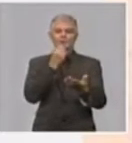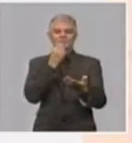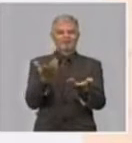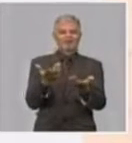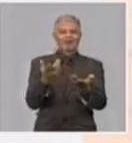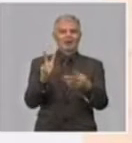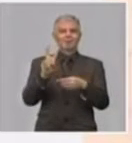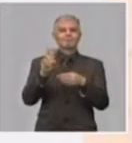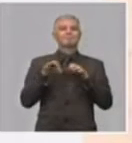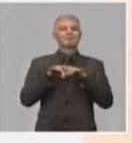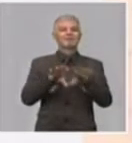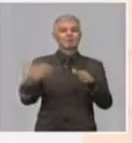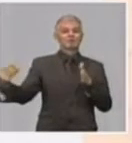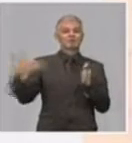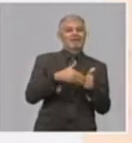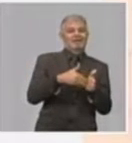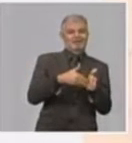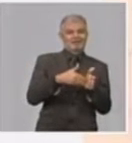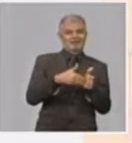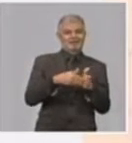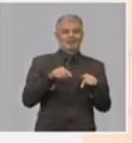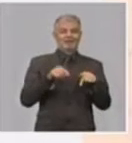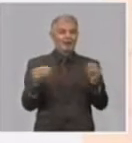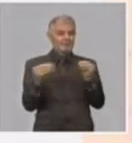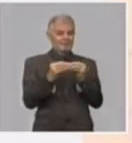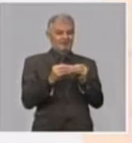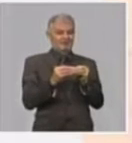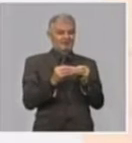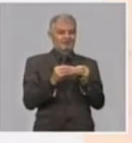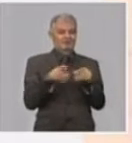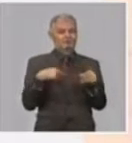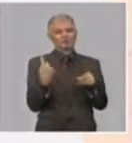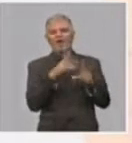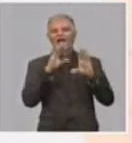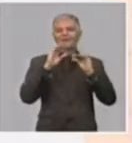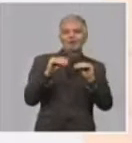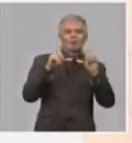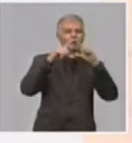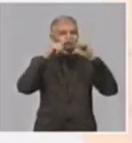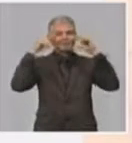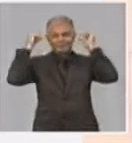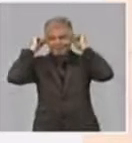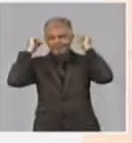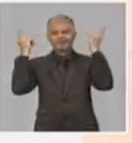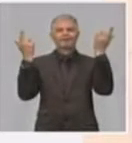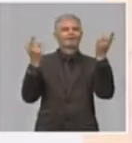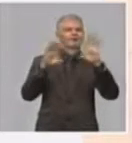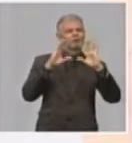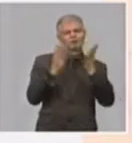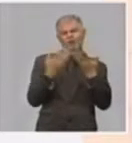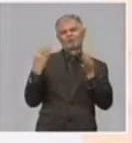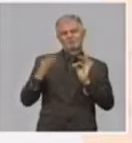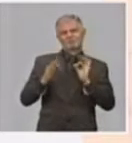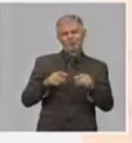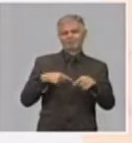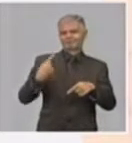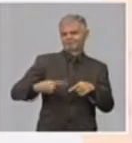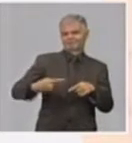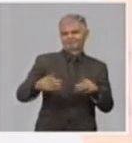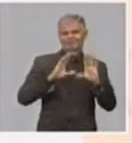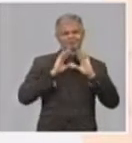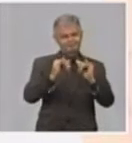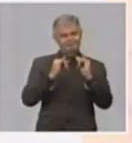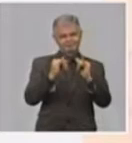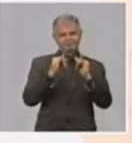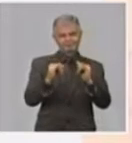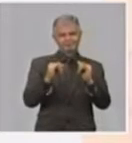incluso si el virus nos alcanzara, Estamos hablando de la barrera, estamos hablando de la sobuco, de distancia entre las personas, ¿no? primero distanciamiento social. Entonces,